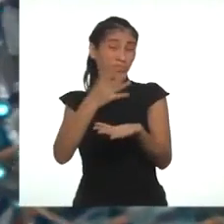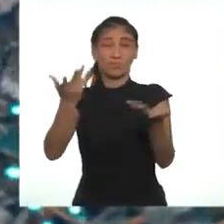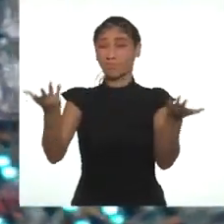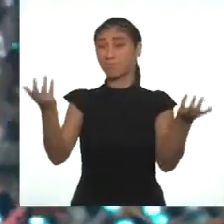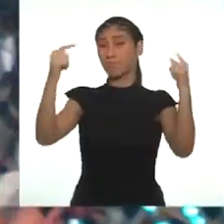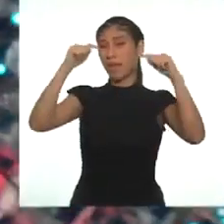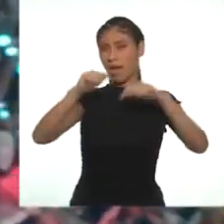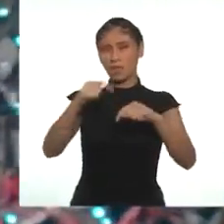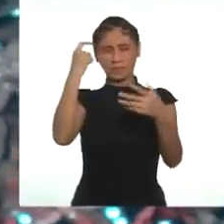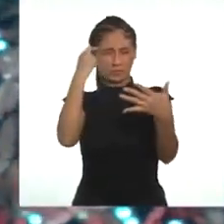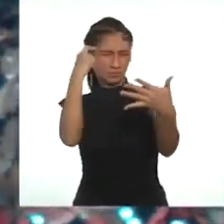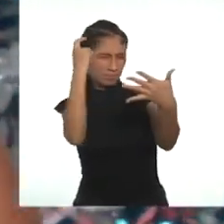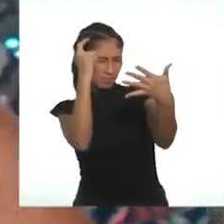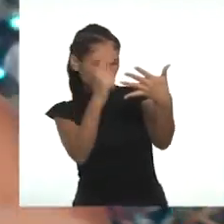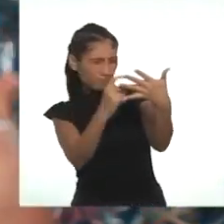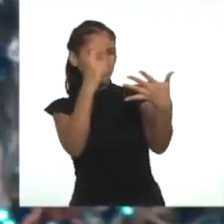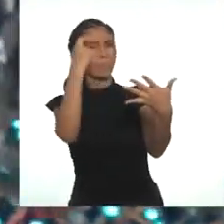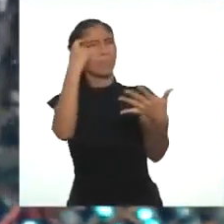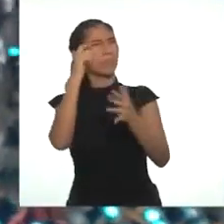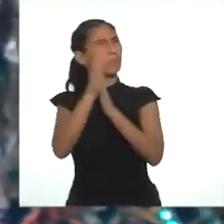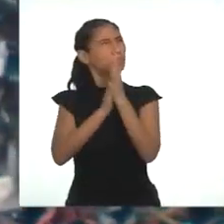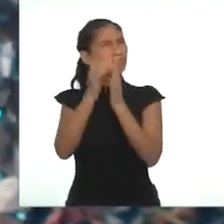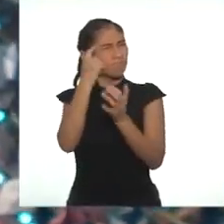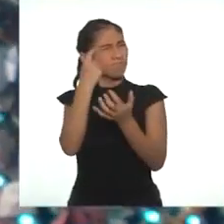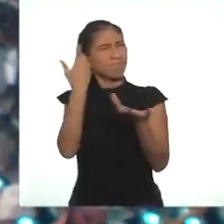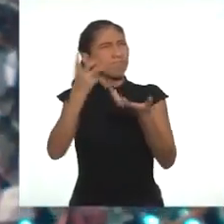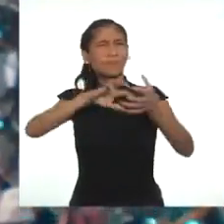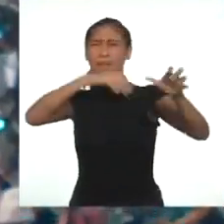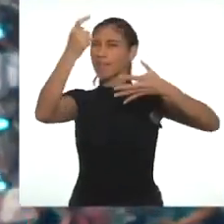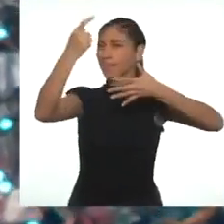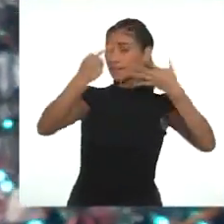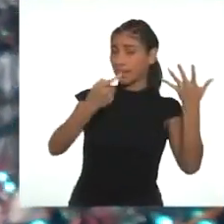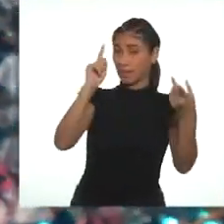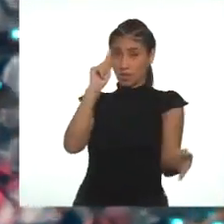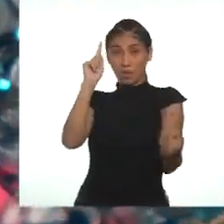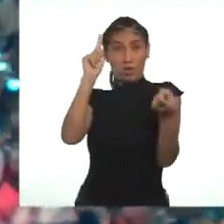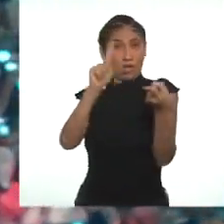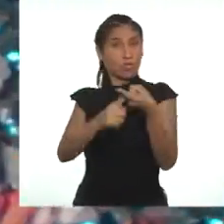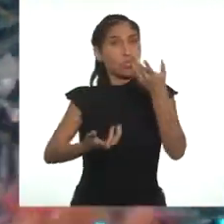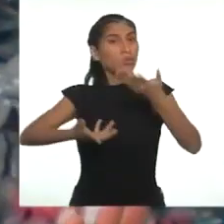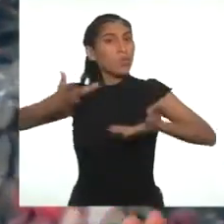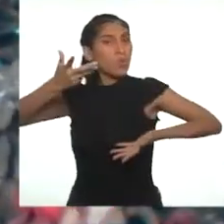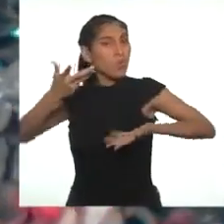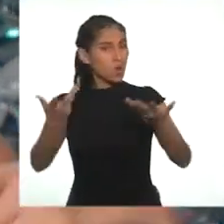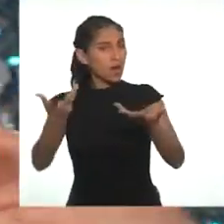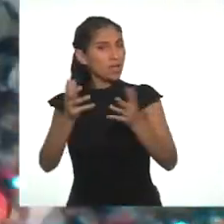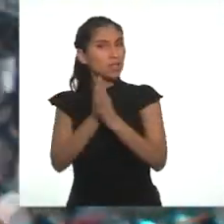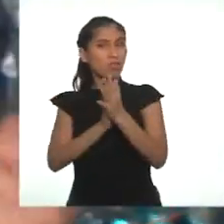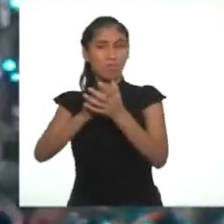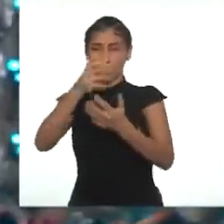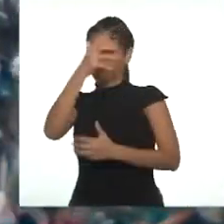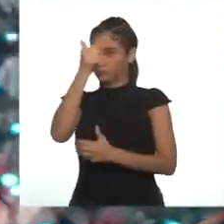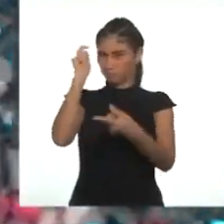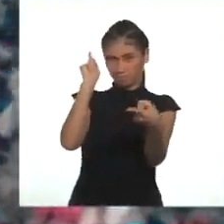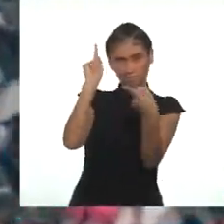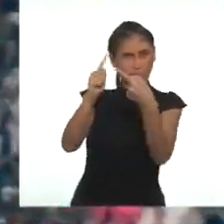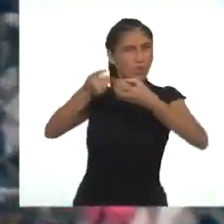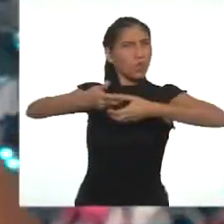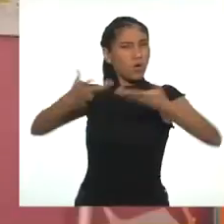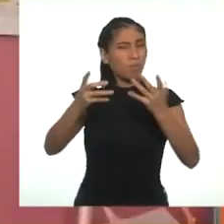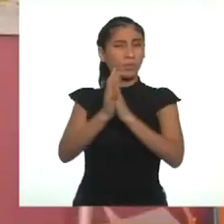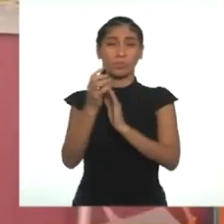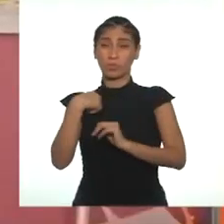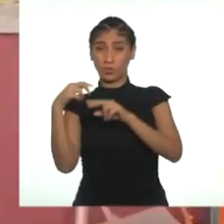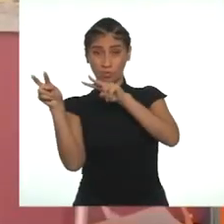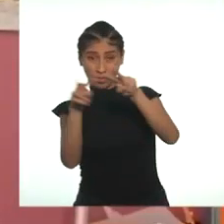esta revisión de la historia nos sirva para impulsar nuestra creatividad, para ver los retos que nos tocan y de qué manera podemos